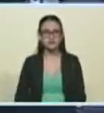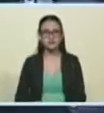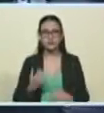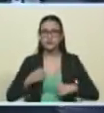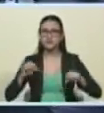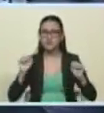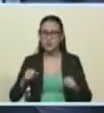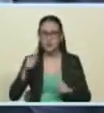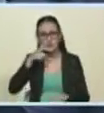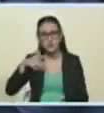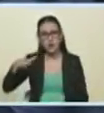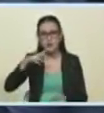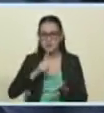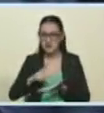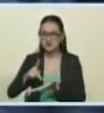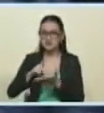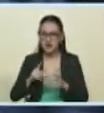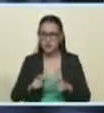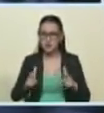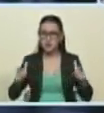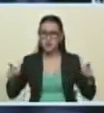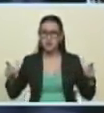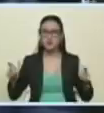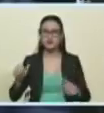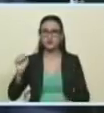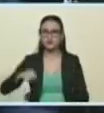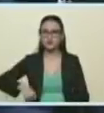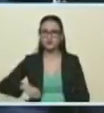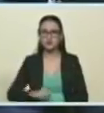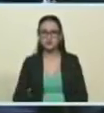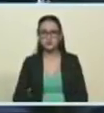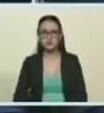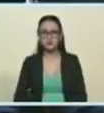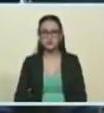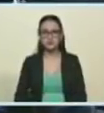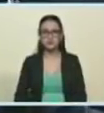Estoy seguro que el pueblo va a participar masivamente. Estoy seguro de eso.